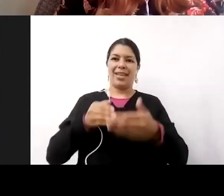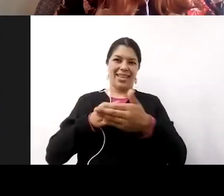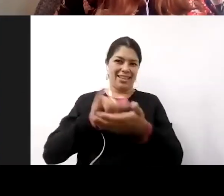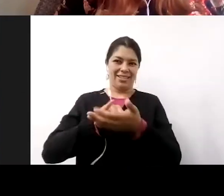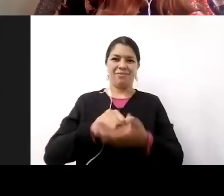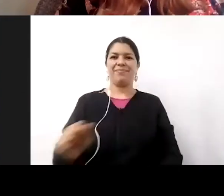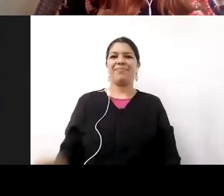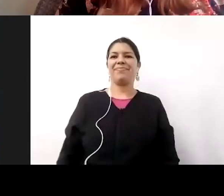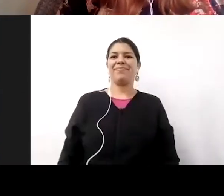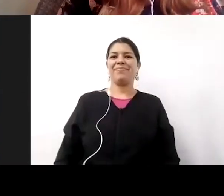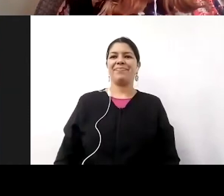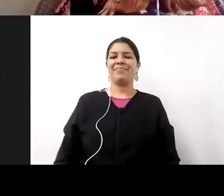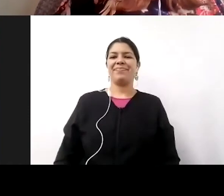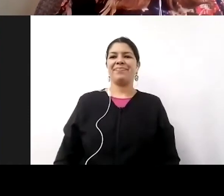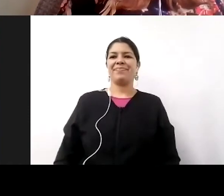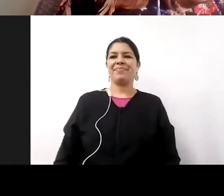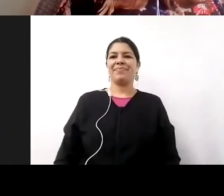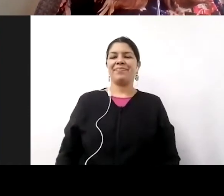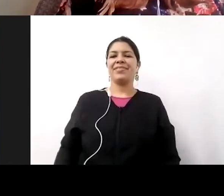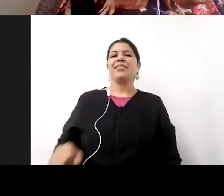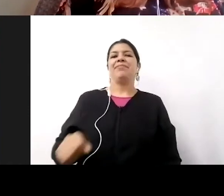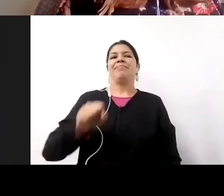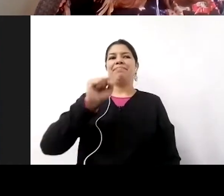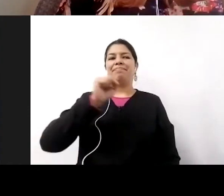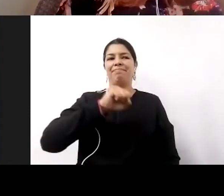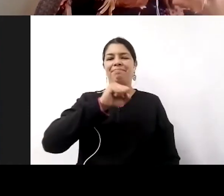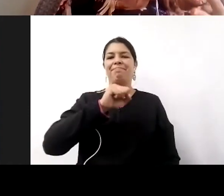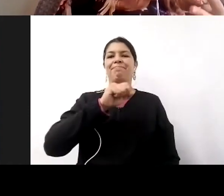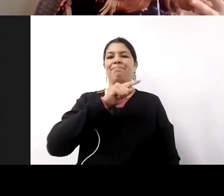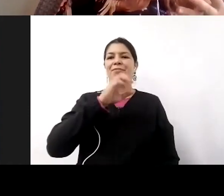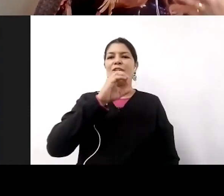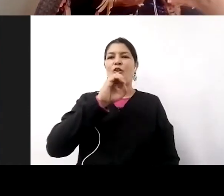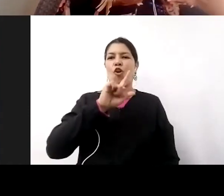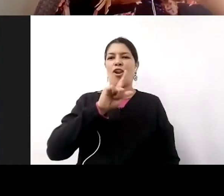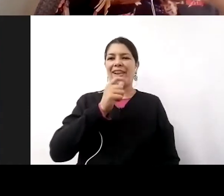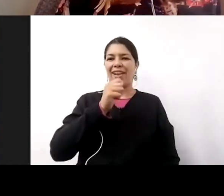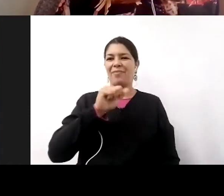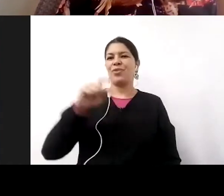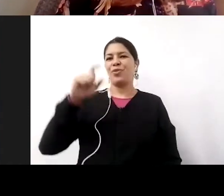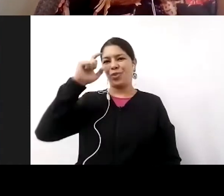Sí, y como lo mencionaban Olga y Wilfer, estos 4